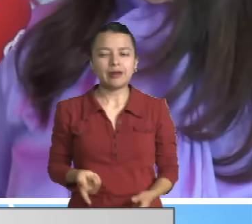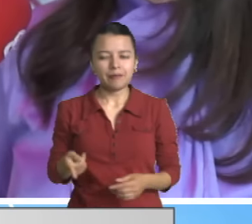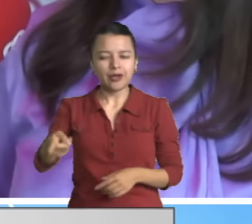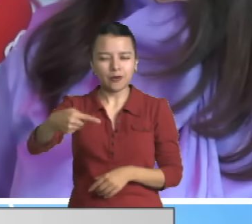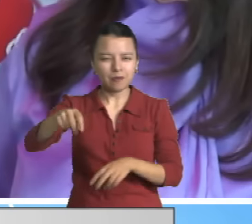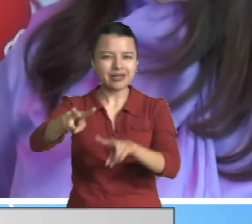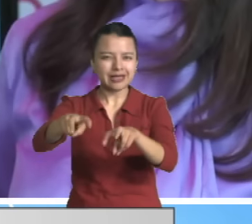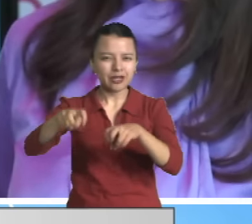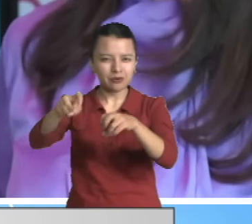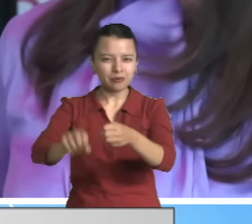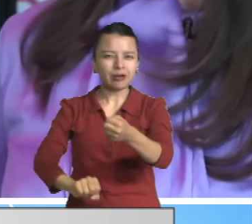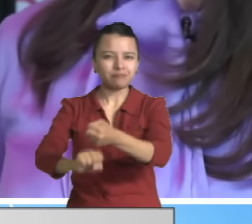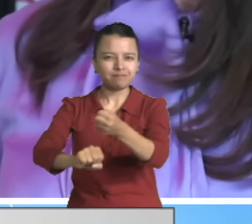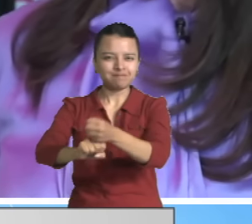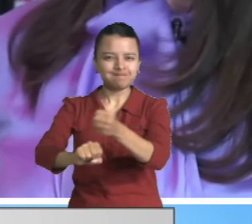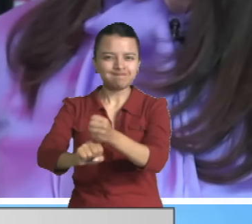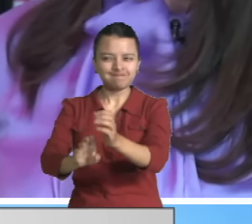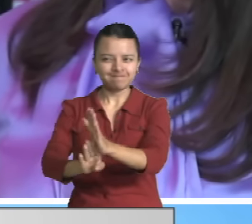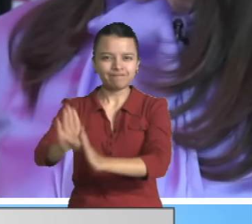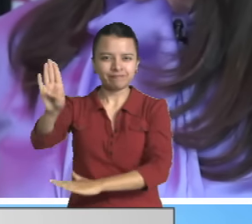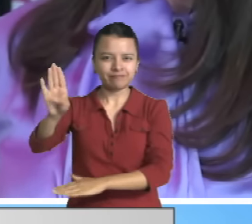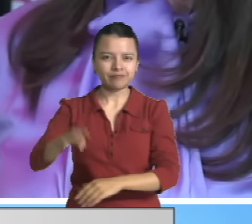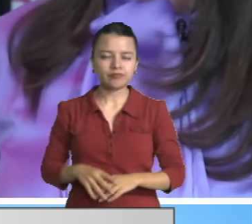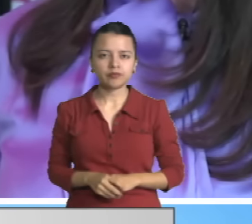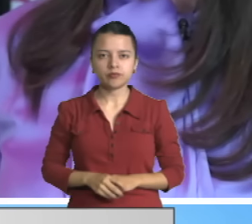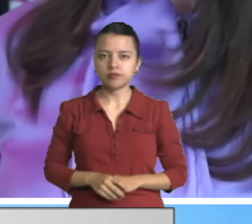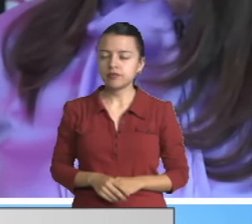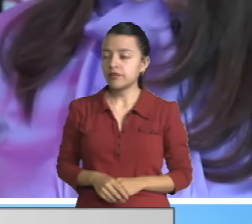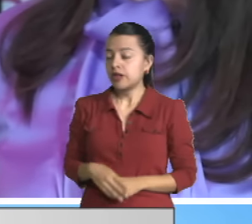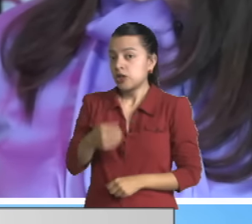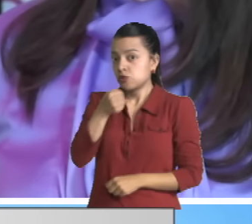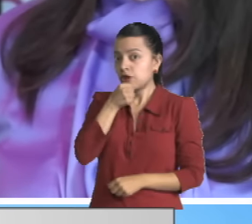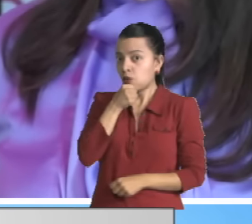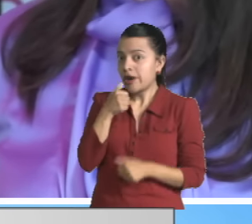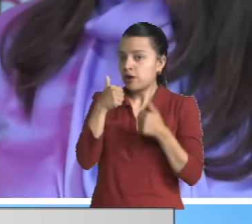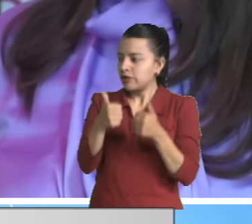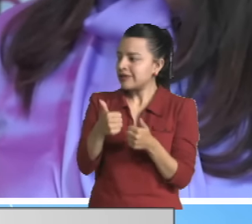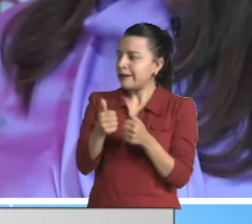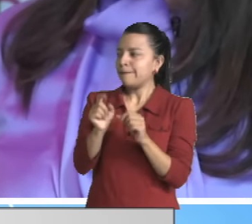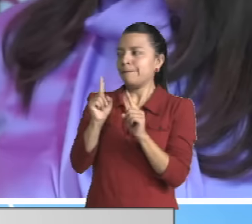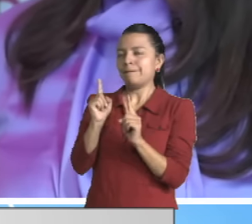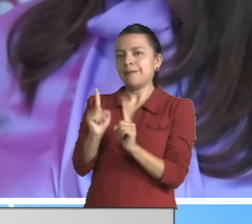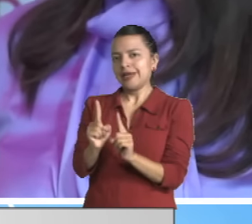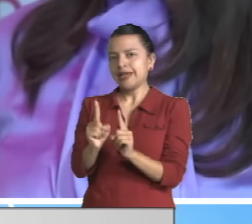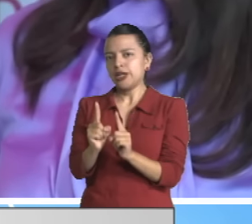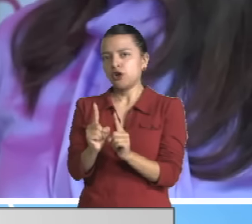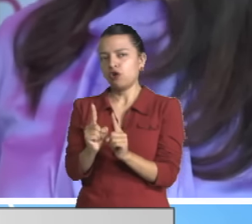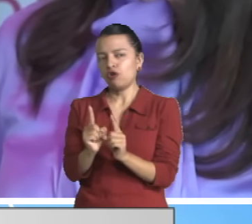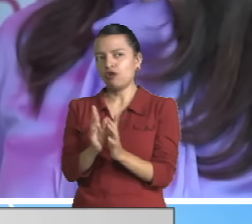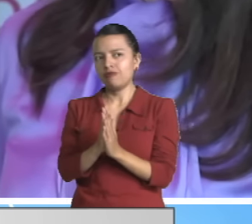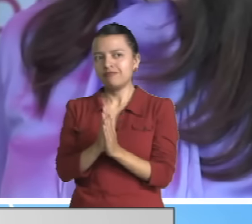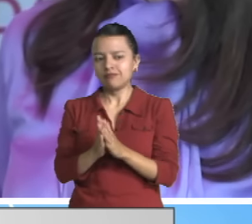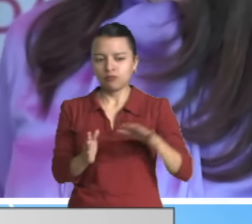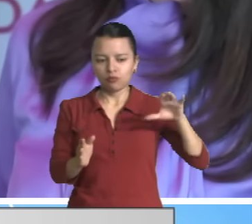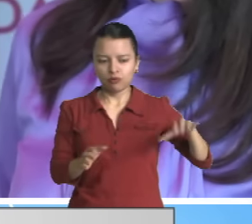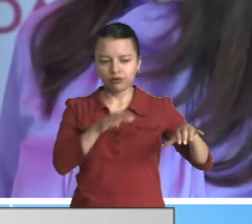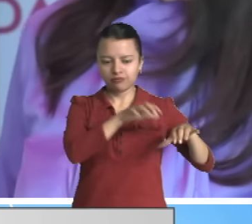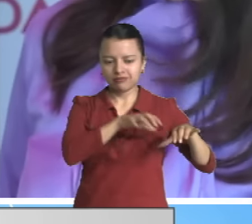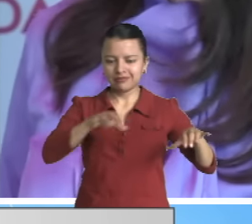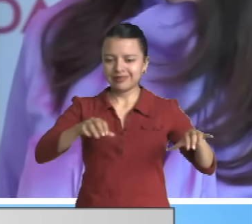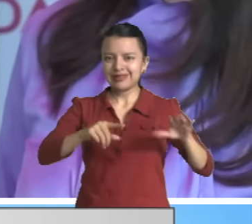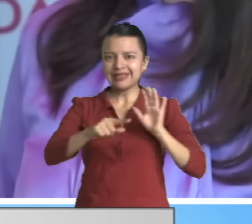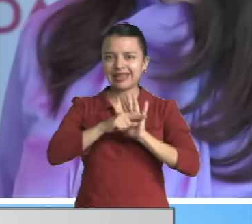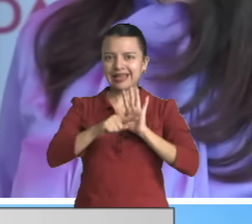los productos de agricultura. Y aunque sigue siendo una buena noticia, directora, no puedo dejar de preguntarle por las tres actividades que están en